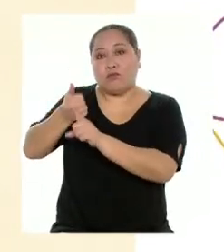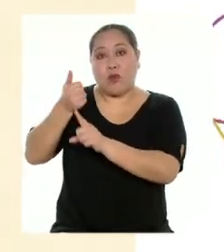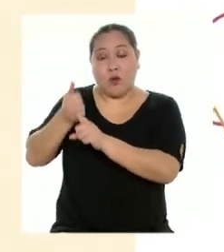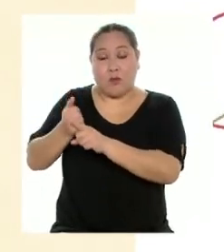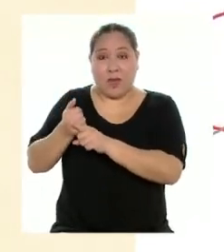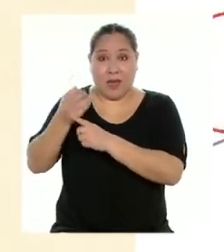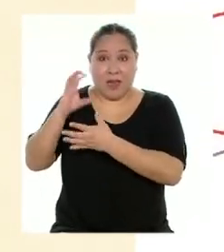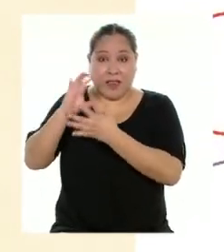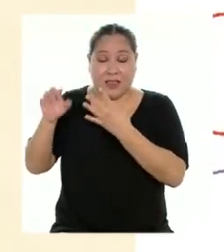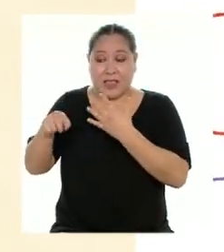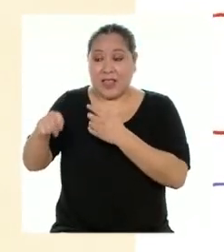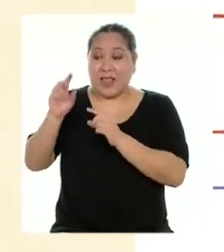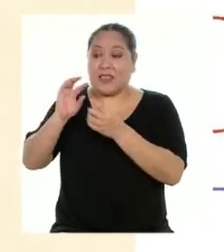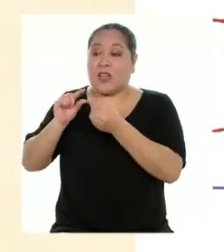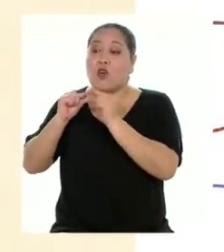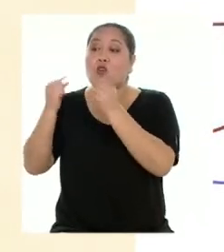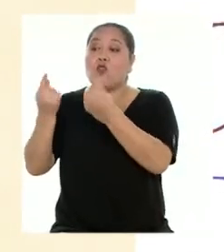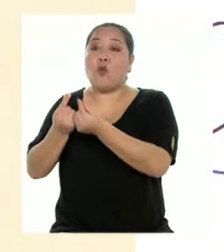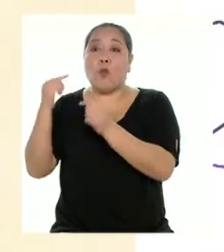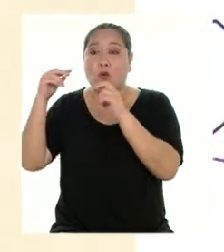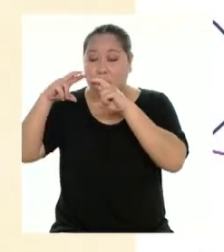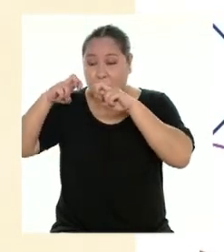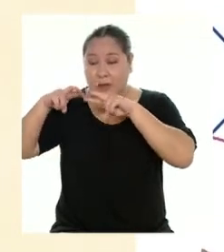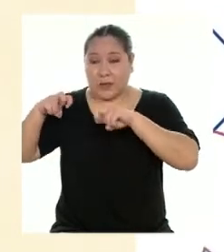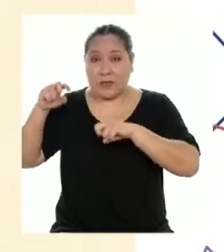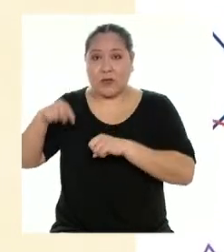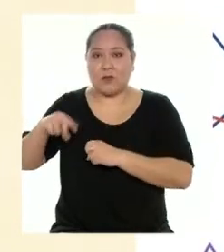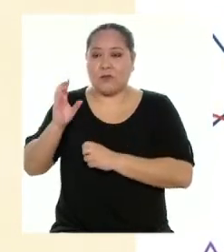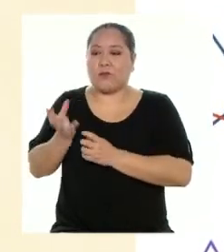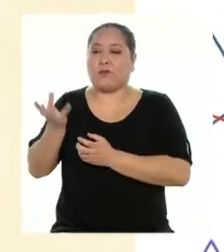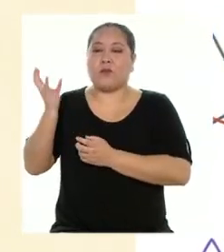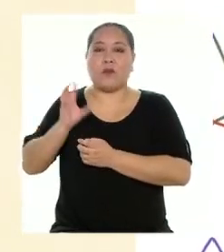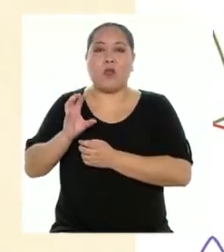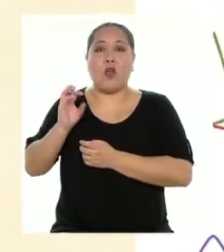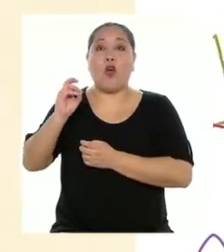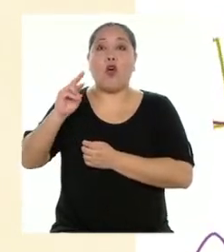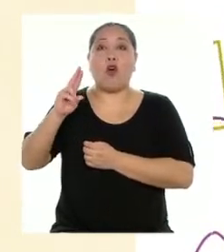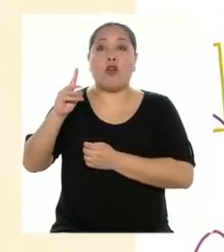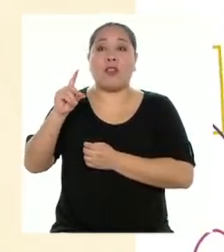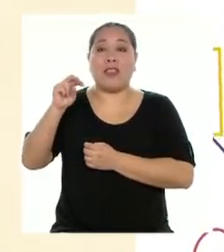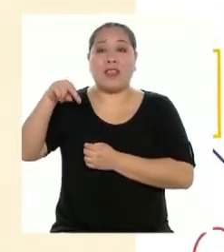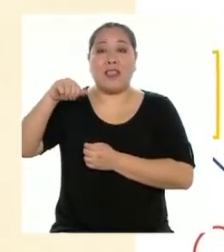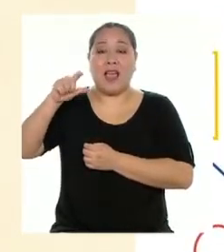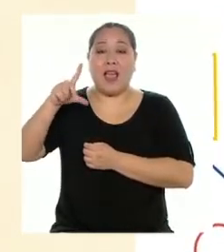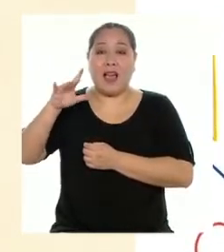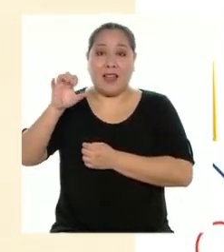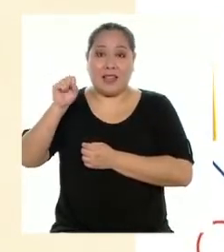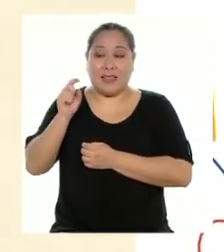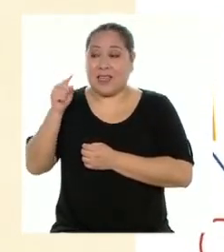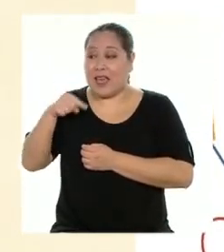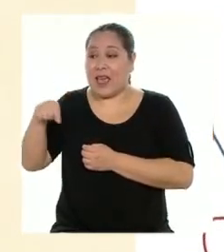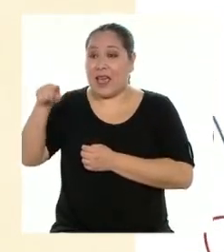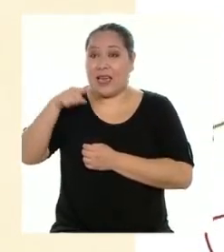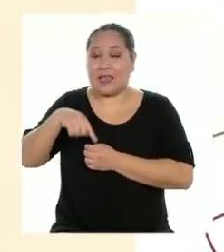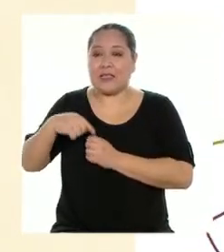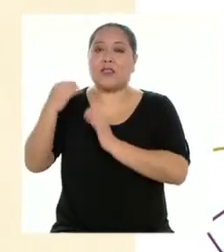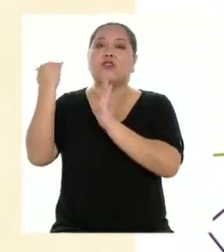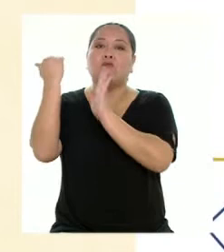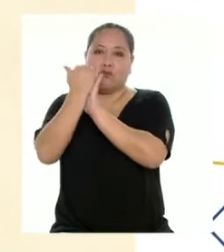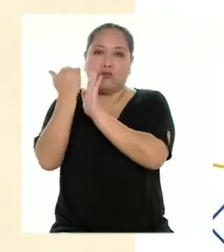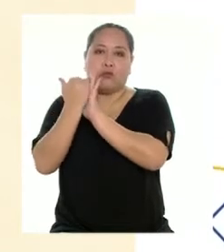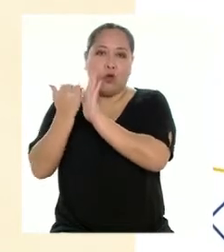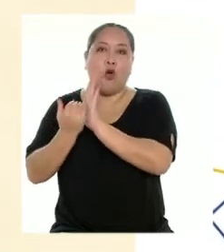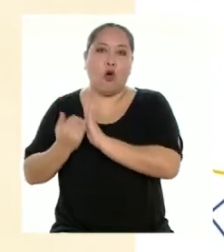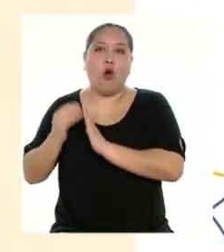la población en estudio y son de dos tipos. Variables cualitativas ordinales, cuando las categorías establecen un criterio de orden como,